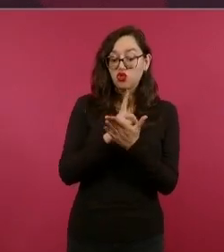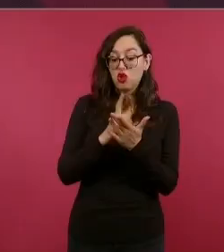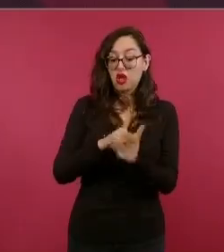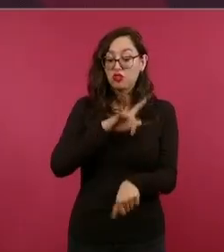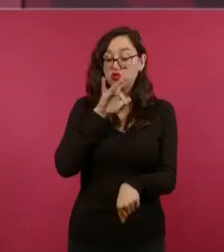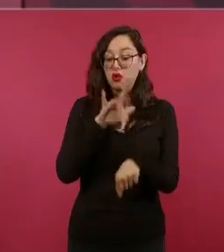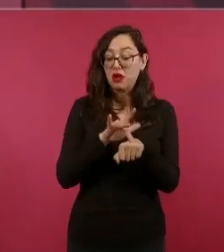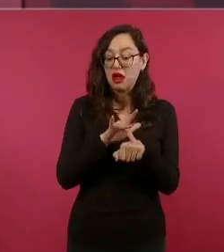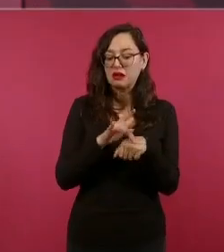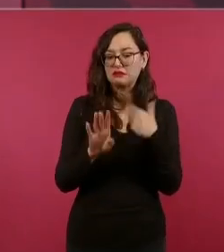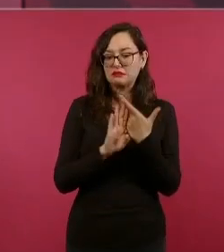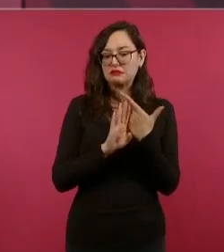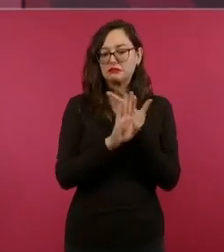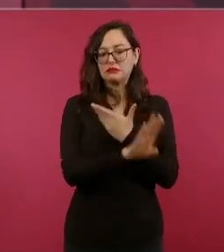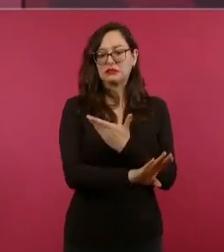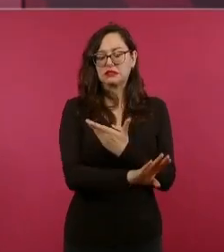violencia?